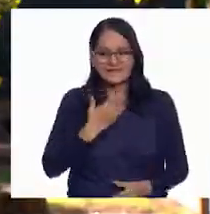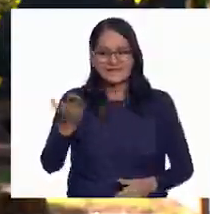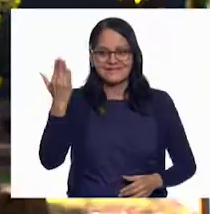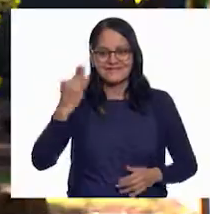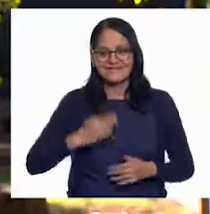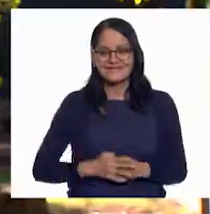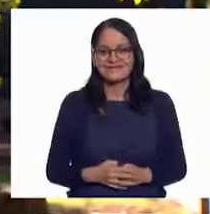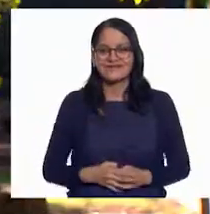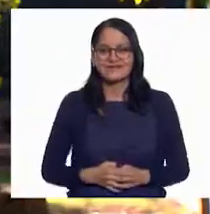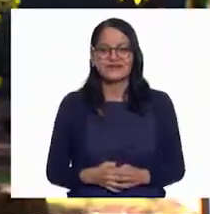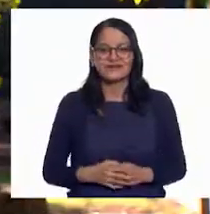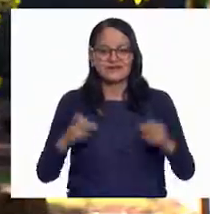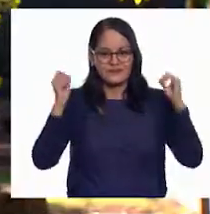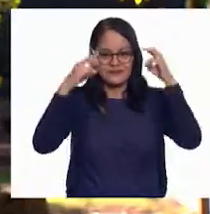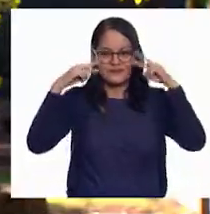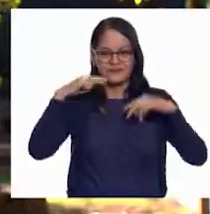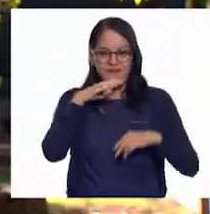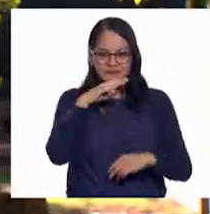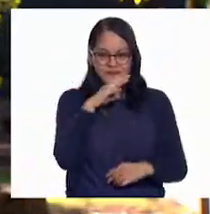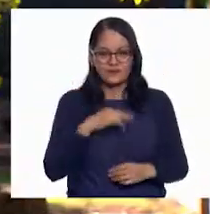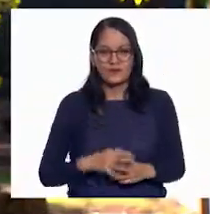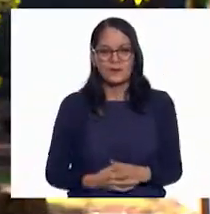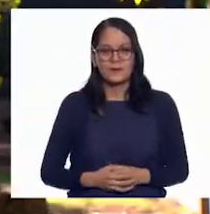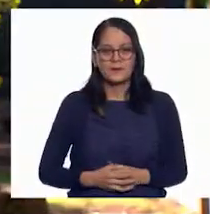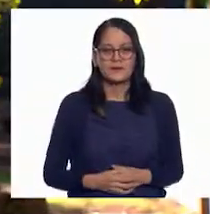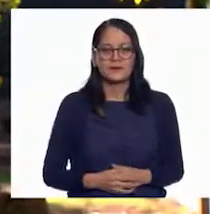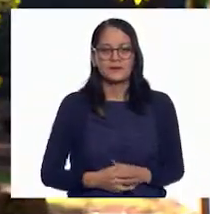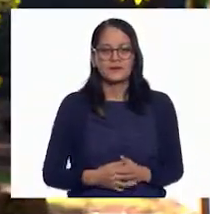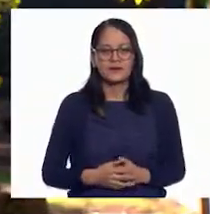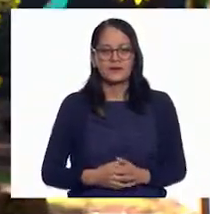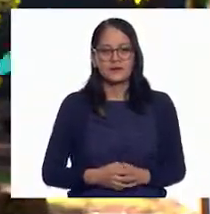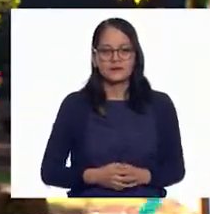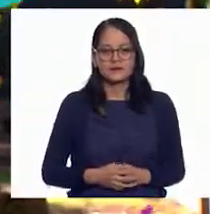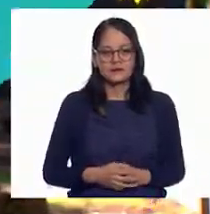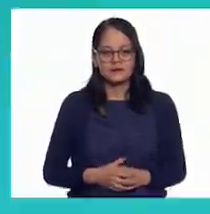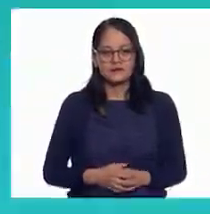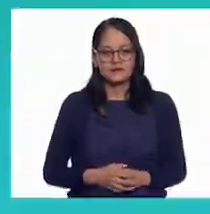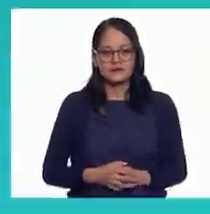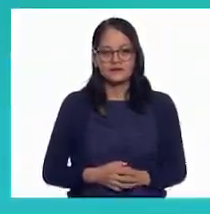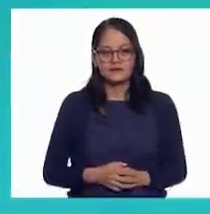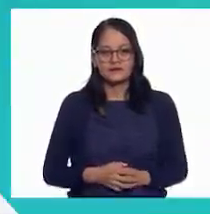¡Muy bien! ¡Nos vemos pronto!